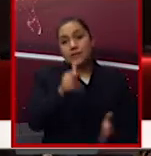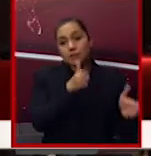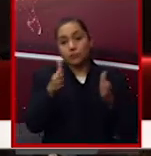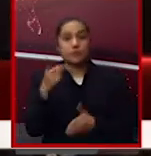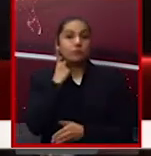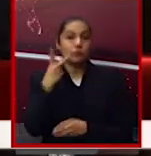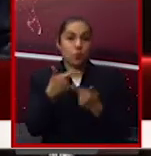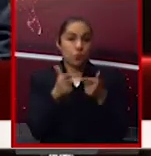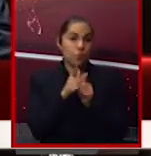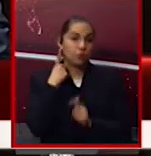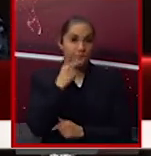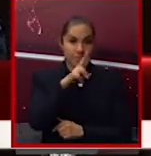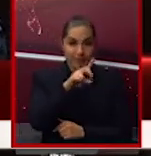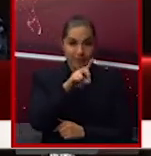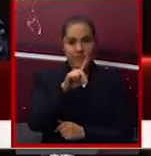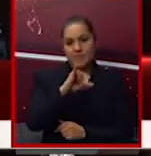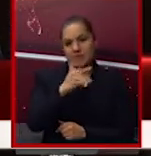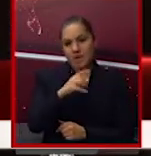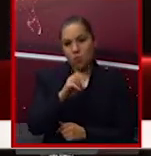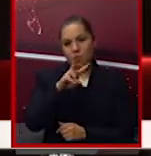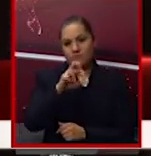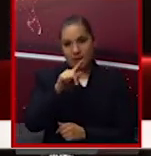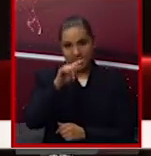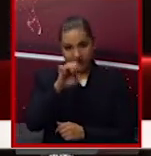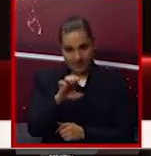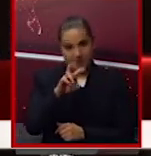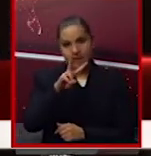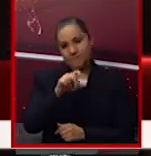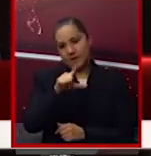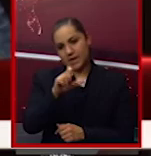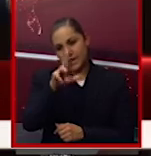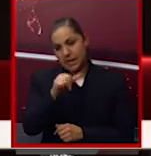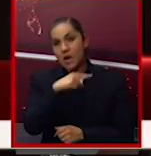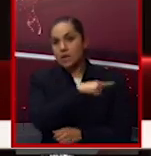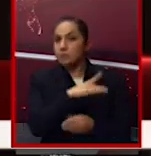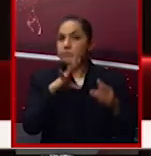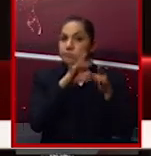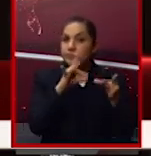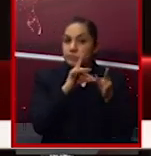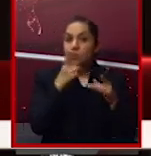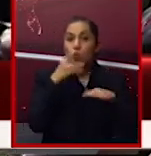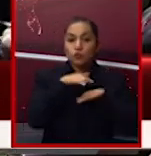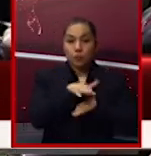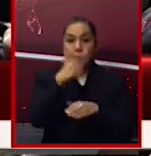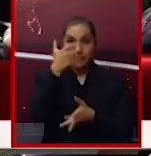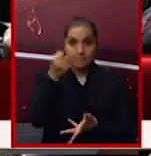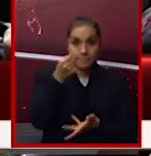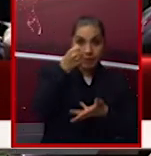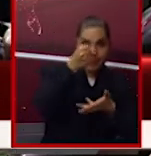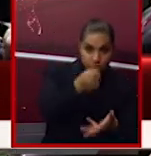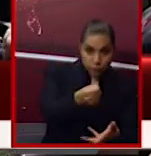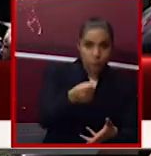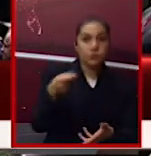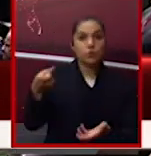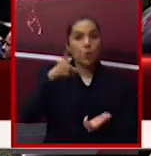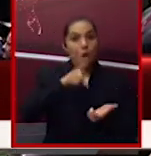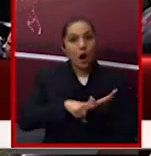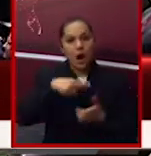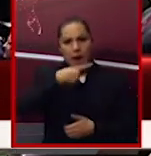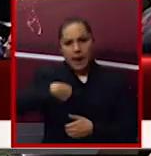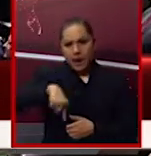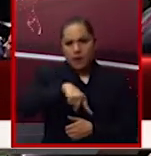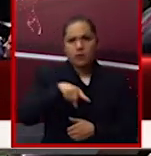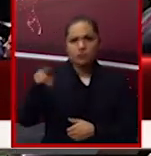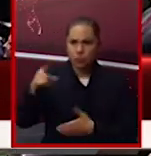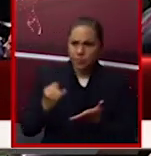del PRD, Diego Valera Fuentes, dijo que en materia de presupuesto el partido está en contra